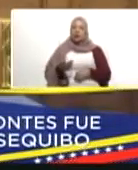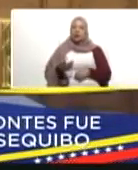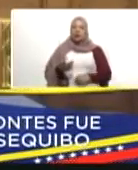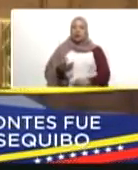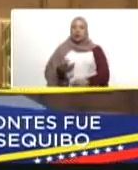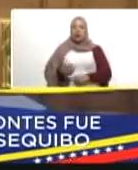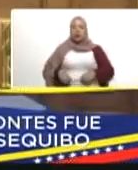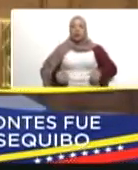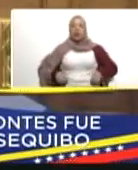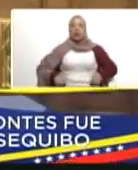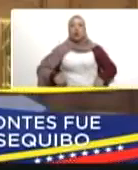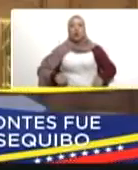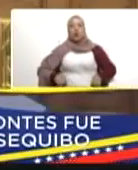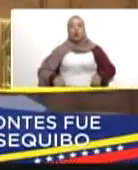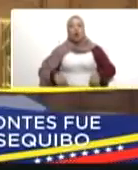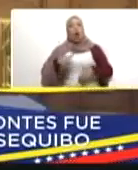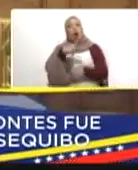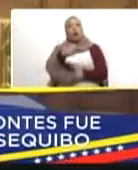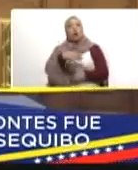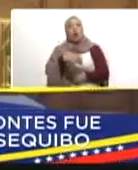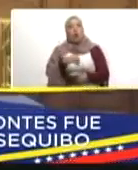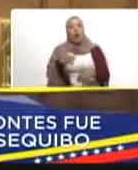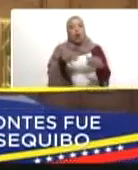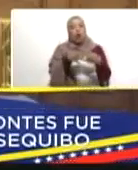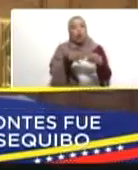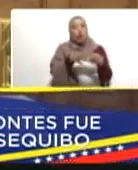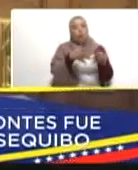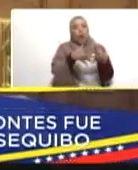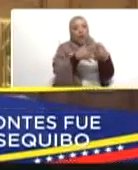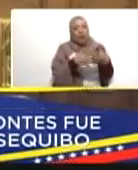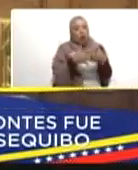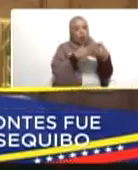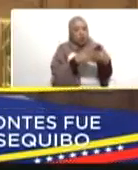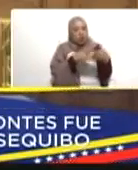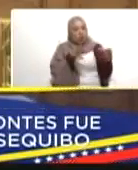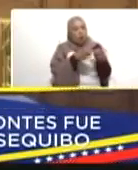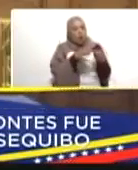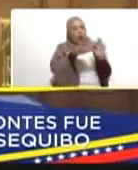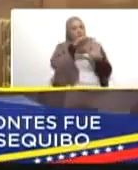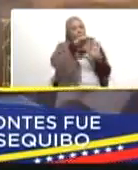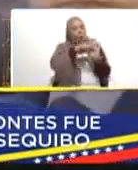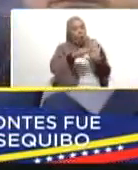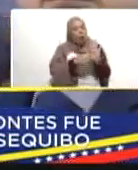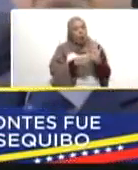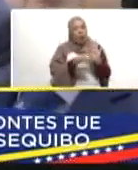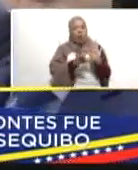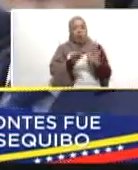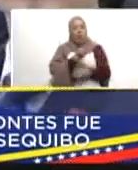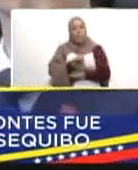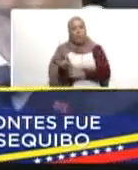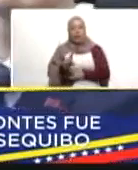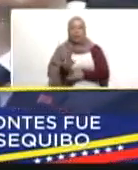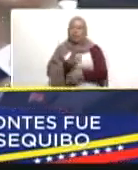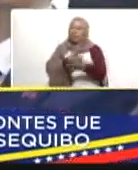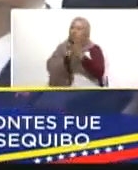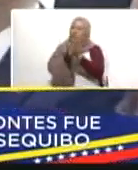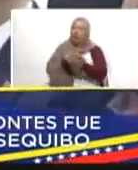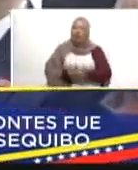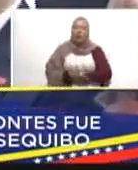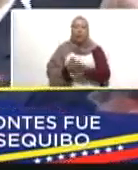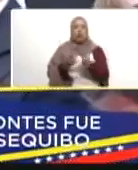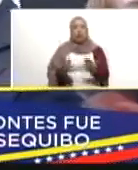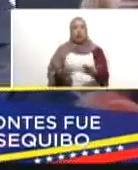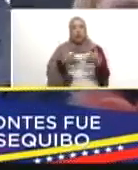comando Sur que le impone a Venezuela tropas manuales ni órdenes en Venezuela se acabó la